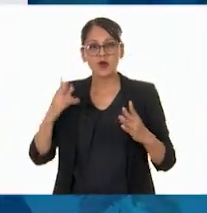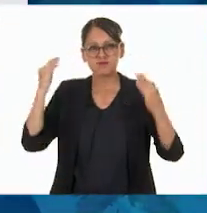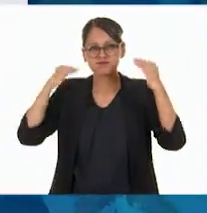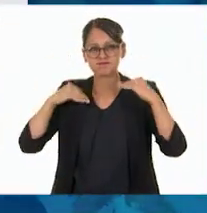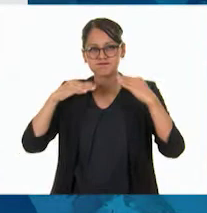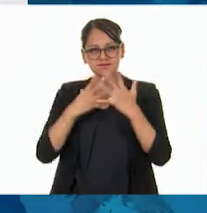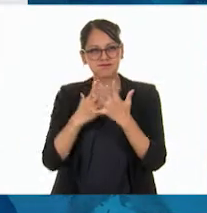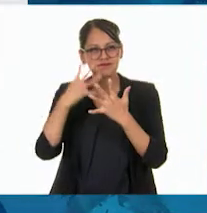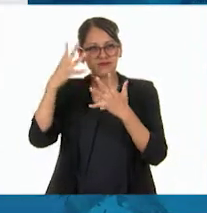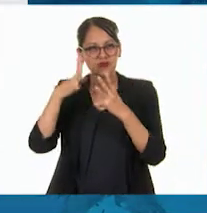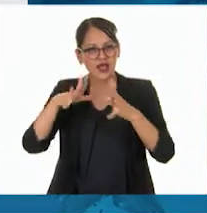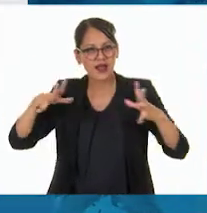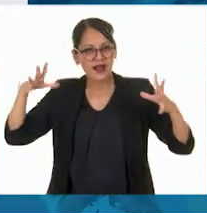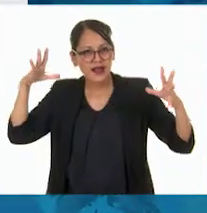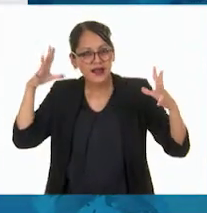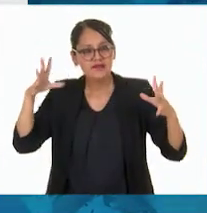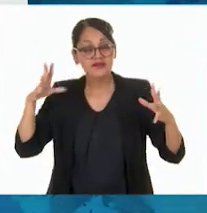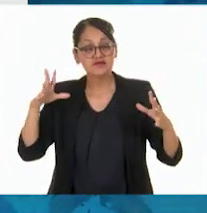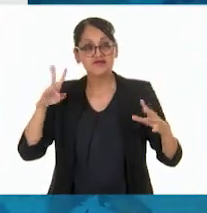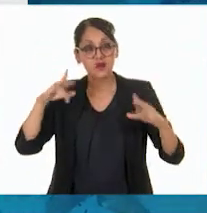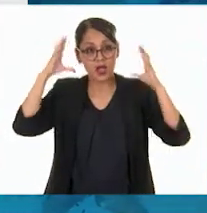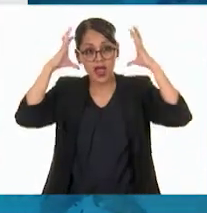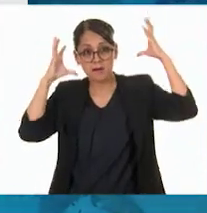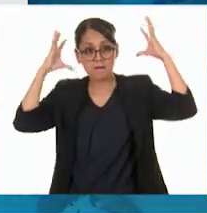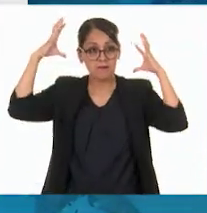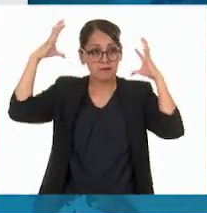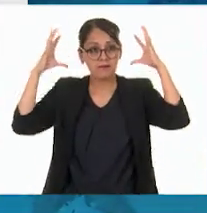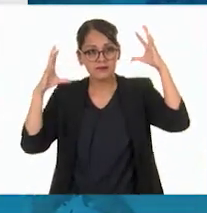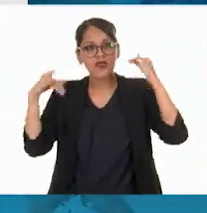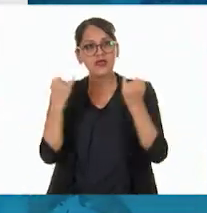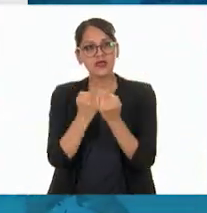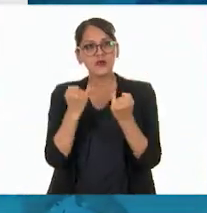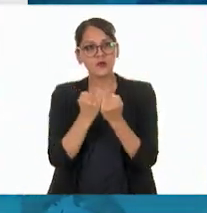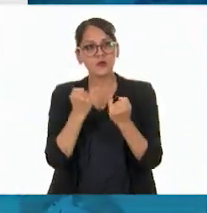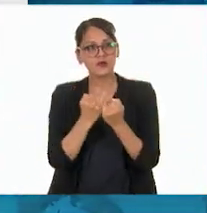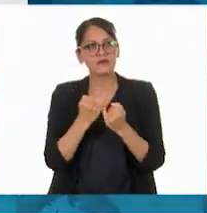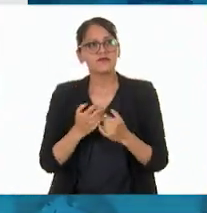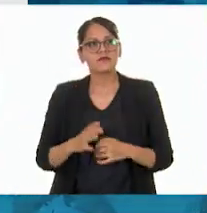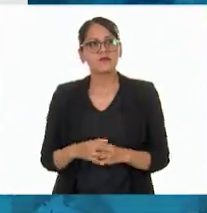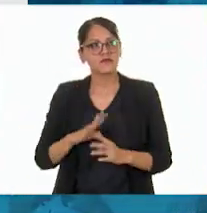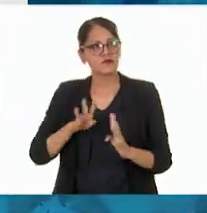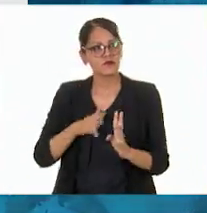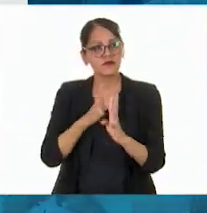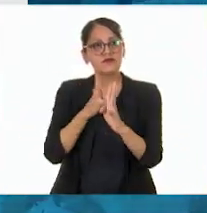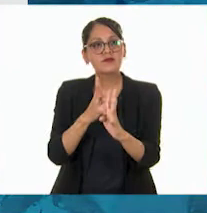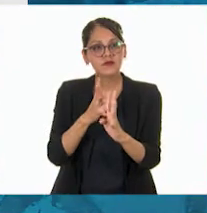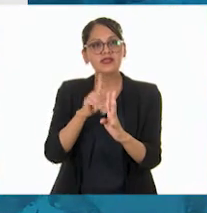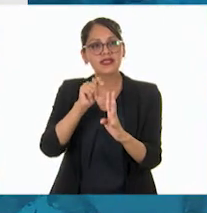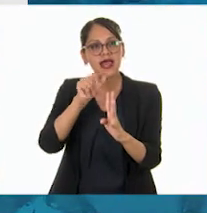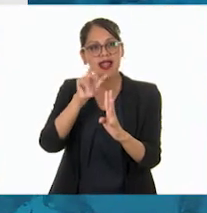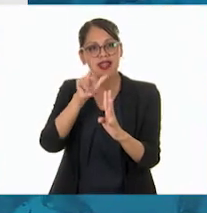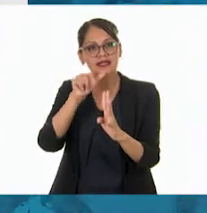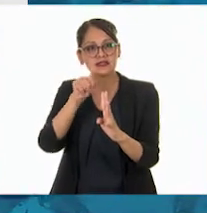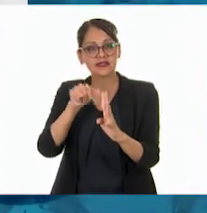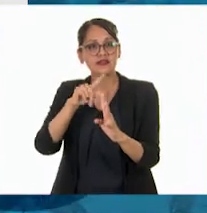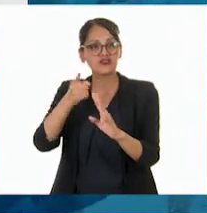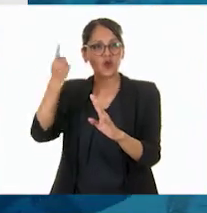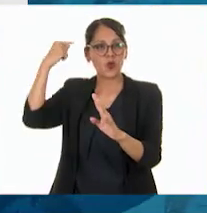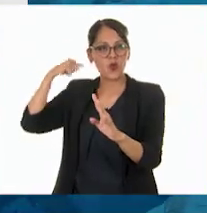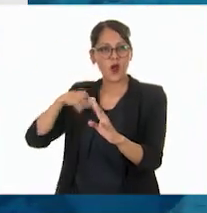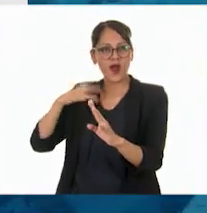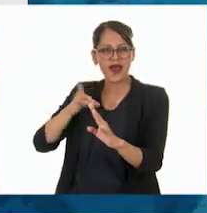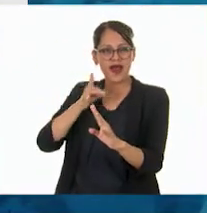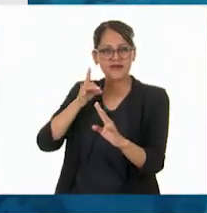grotescas de gigantes y cabezudos, así como por la tarasca. Esta era un enorme dragón sobre